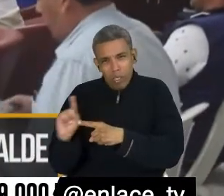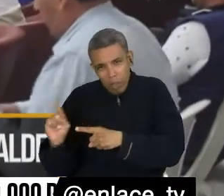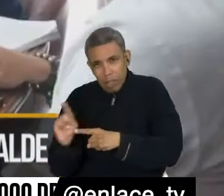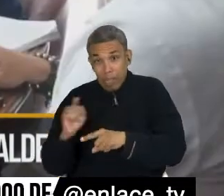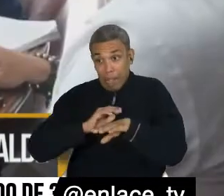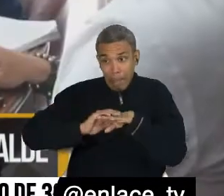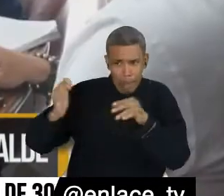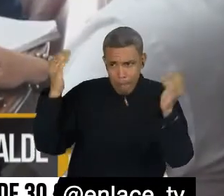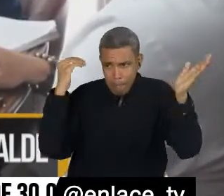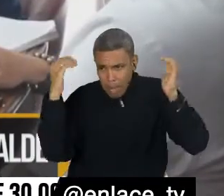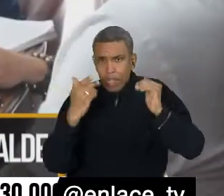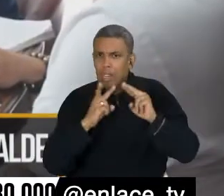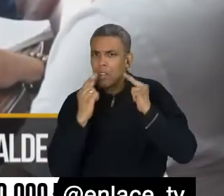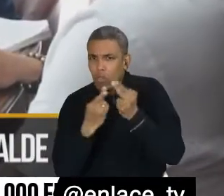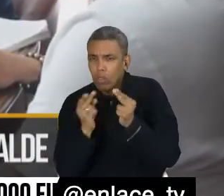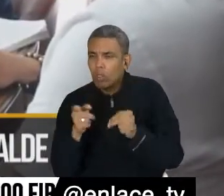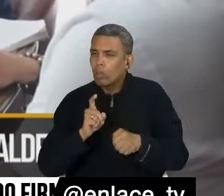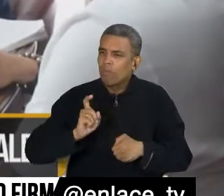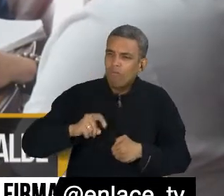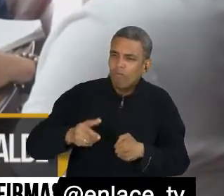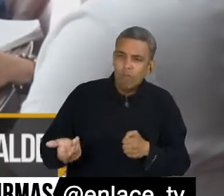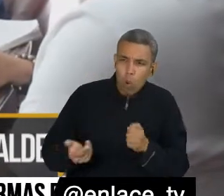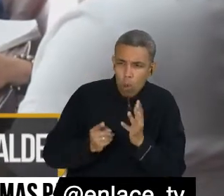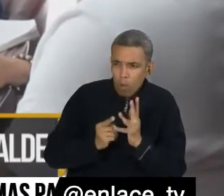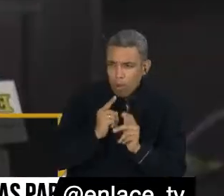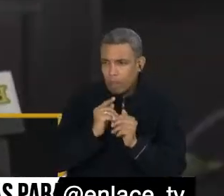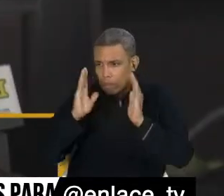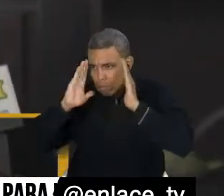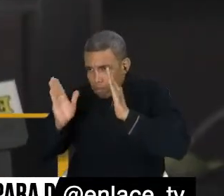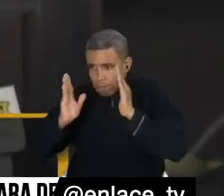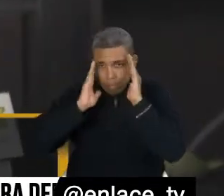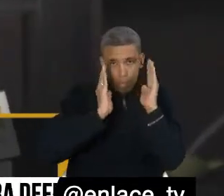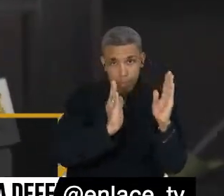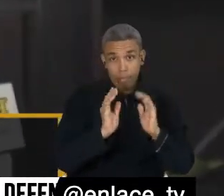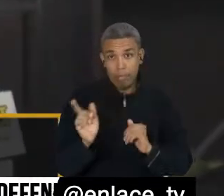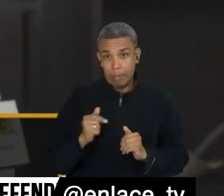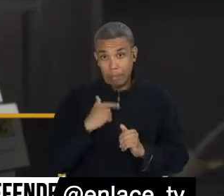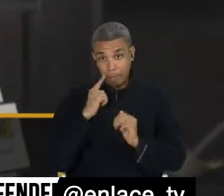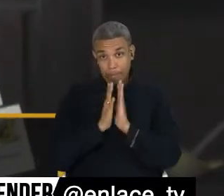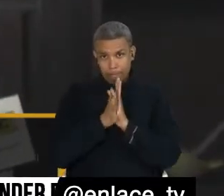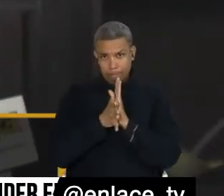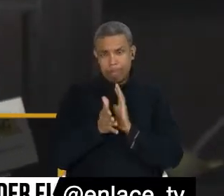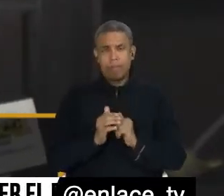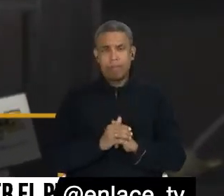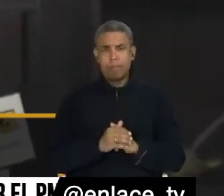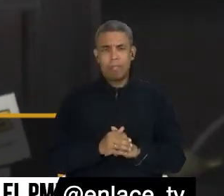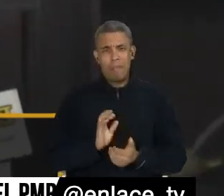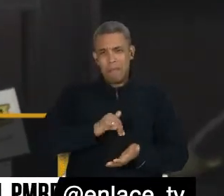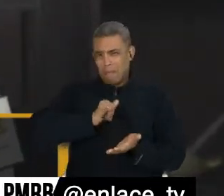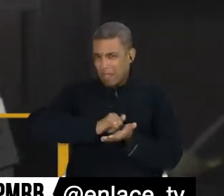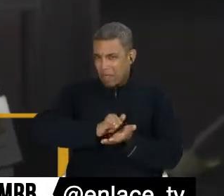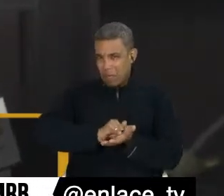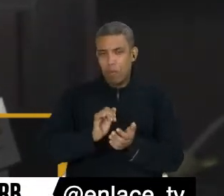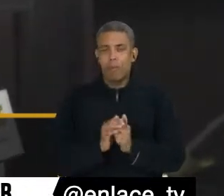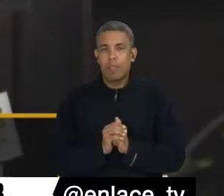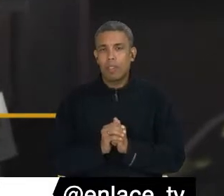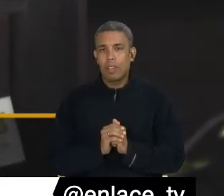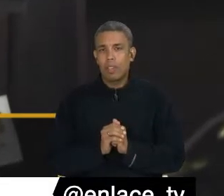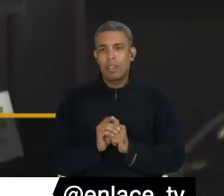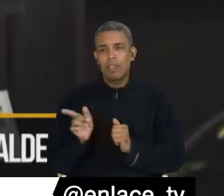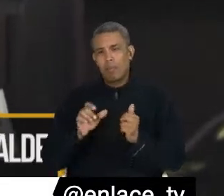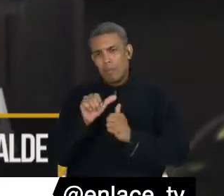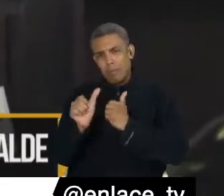Barranca Bermeja para escuchar las necesidades. Quedamos en las mismas metodologías con el arquitecto Gustavo Fanador, hacer unas